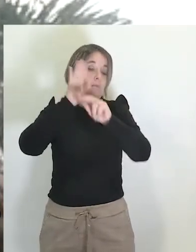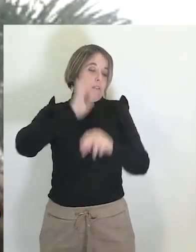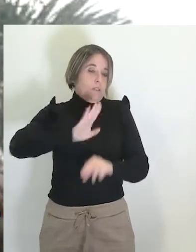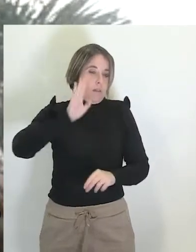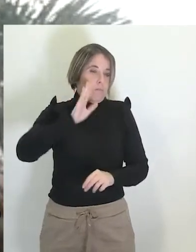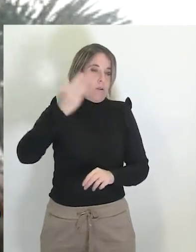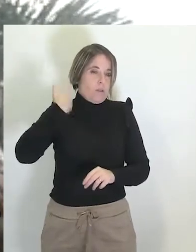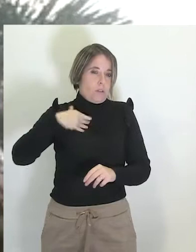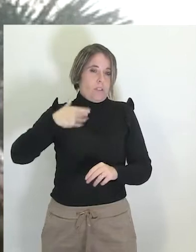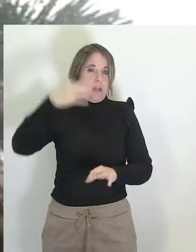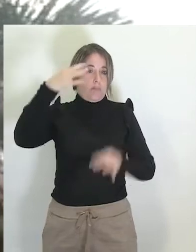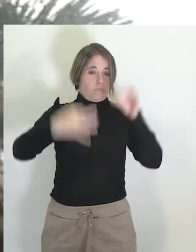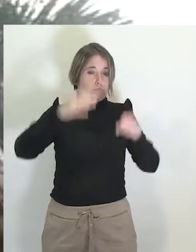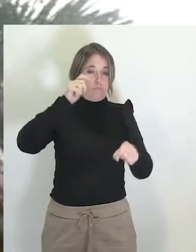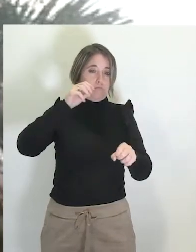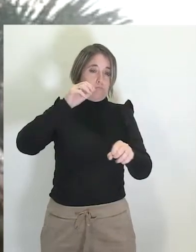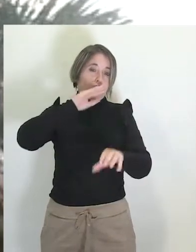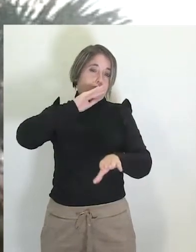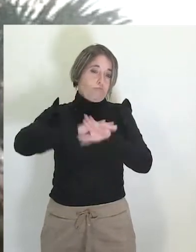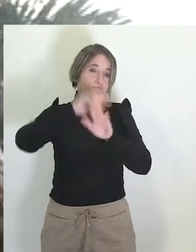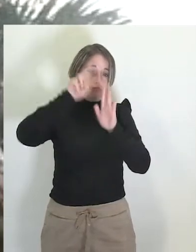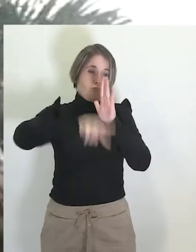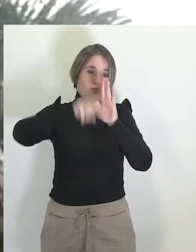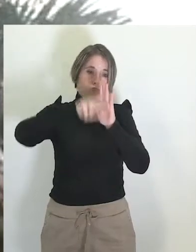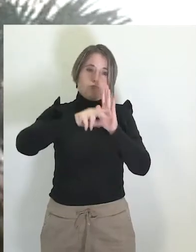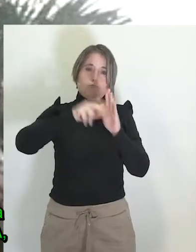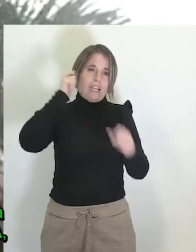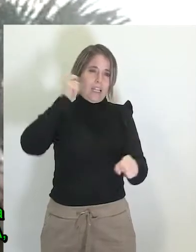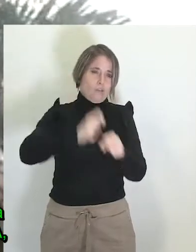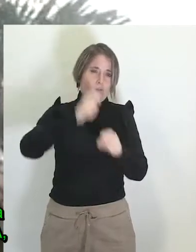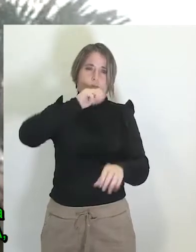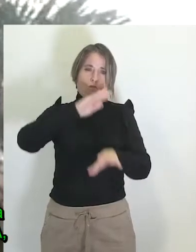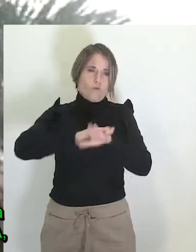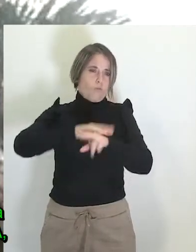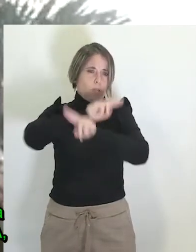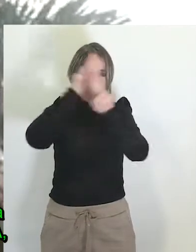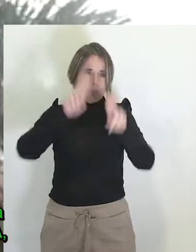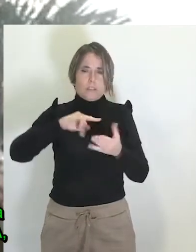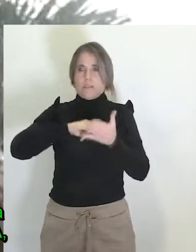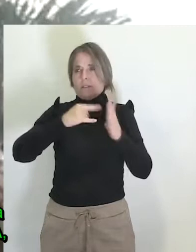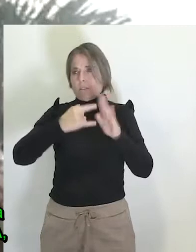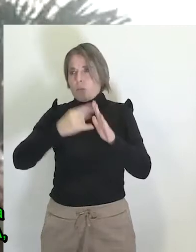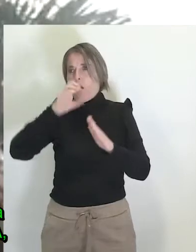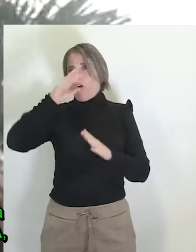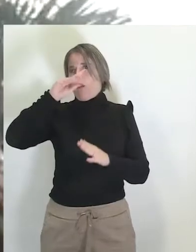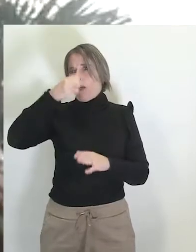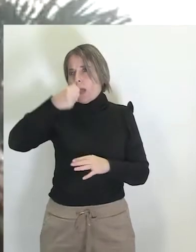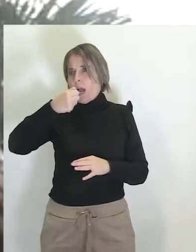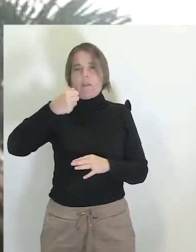porque ya ha habido muchas resoluciones por el incumplimiento de todas las resoluciones que hay a nivel del sistema interamericano y de la